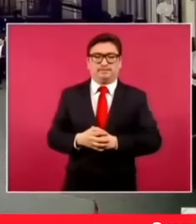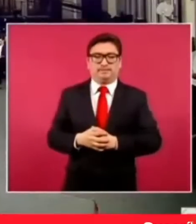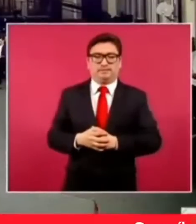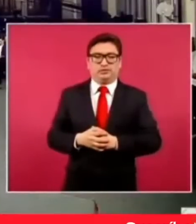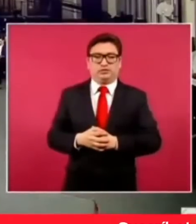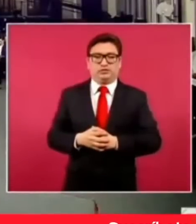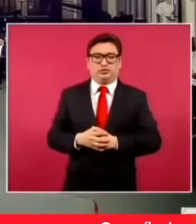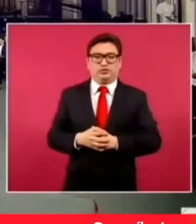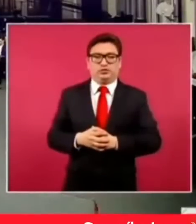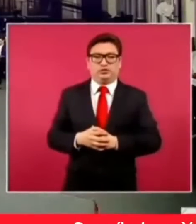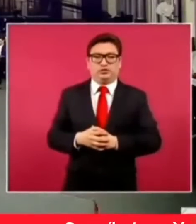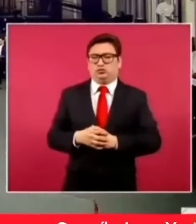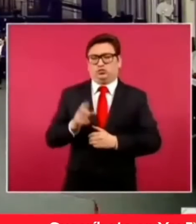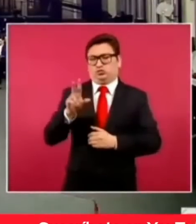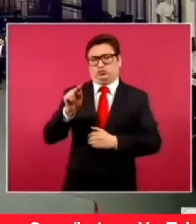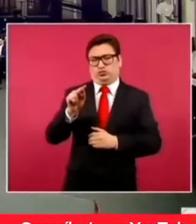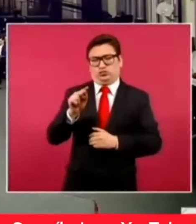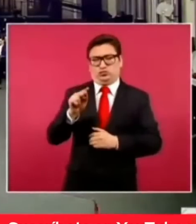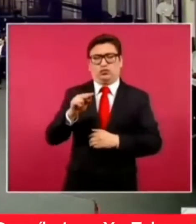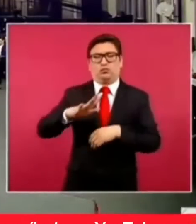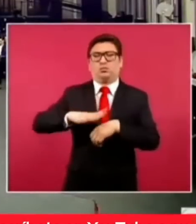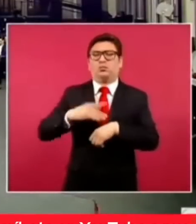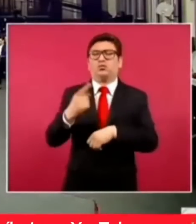No, porque